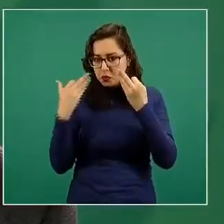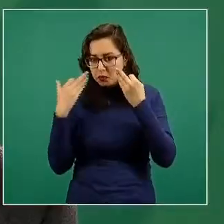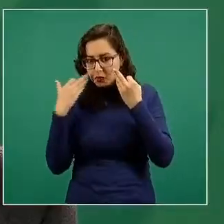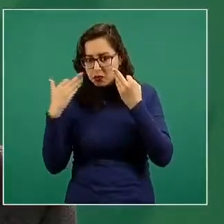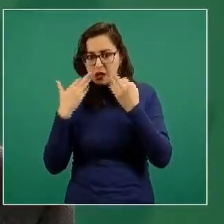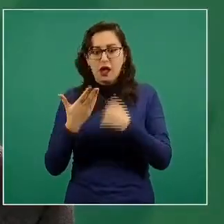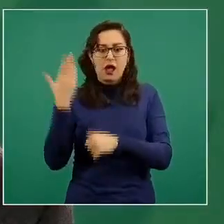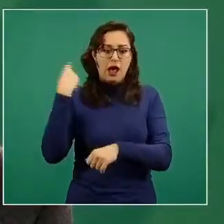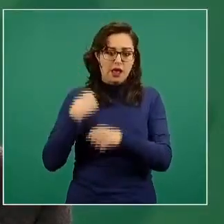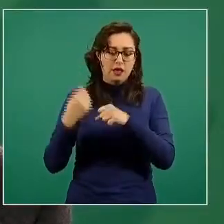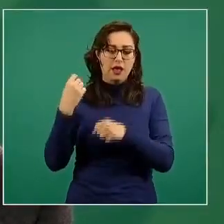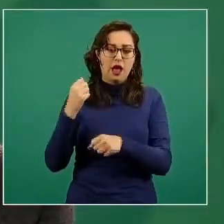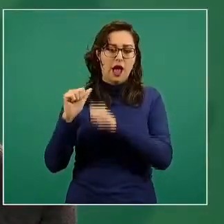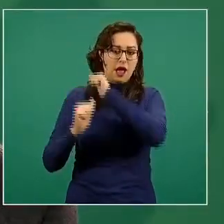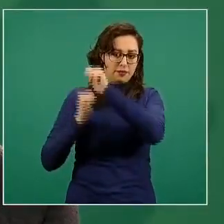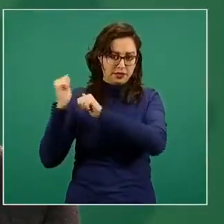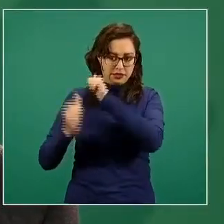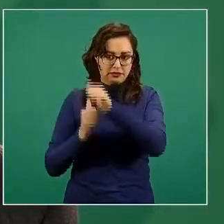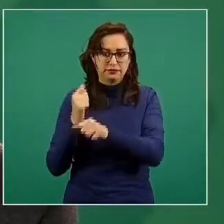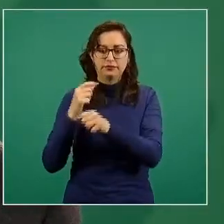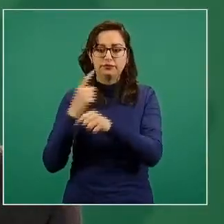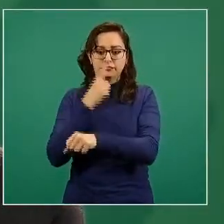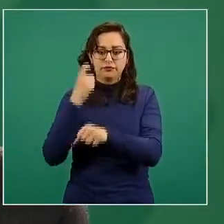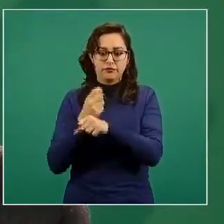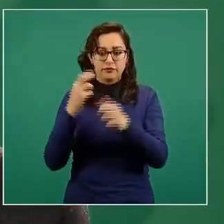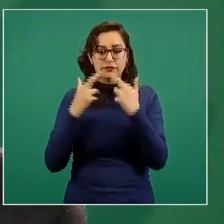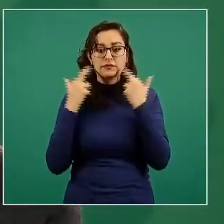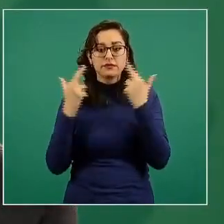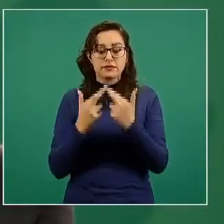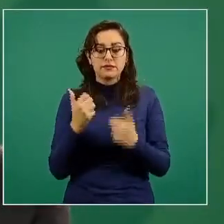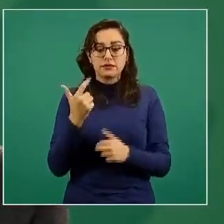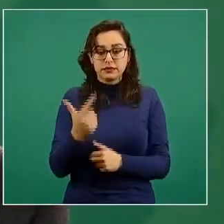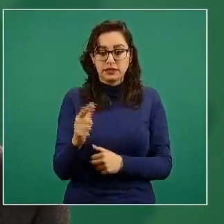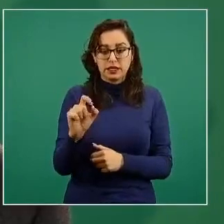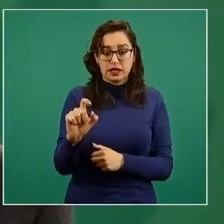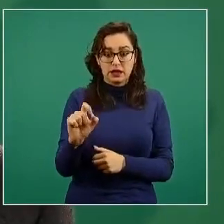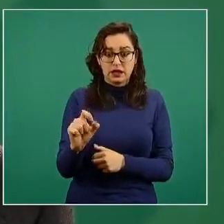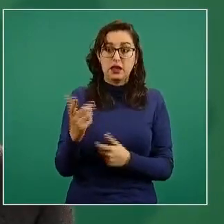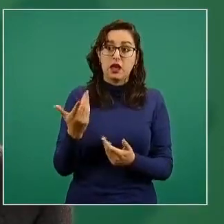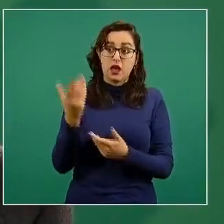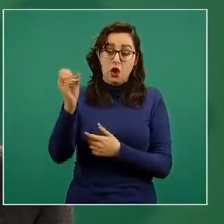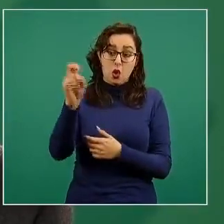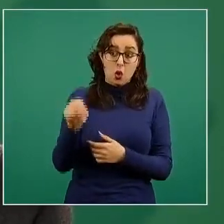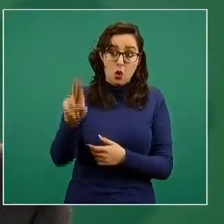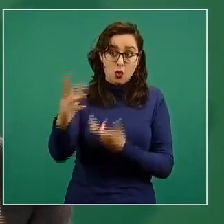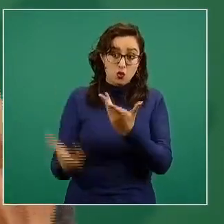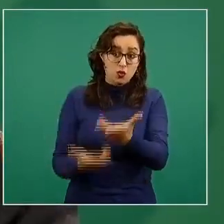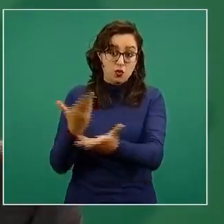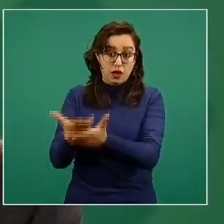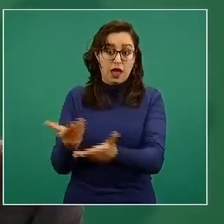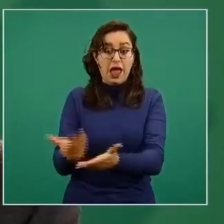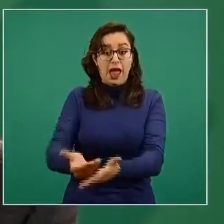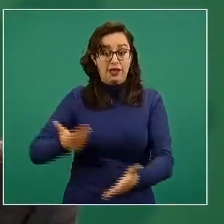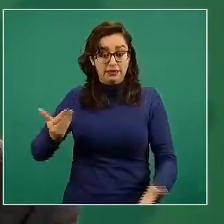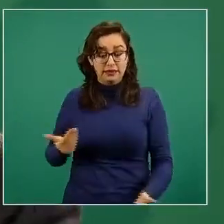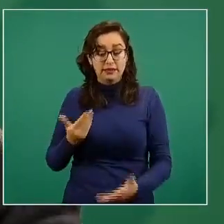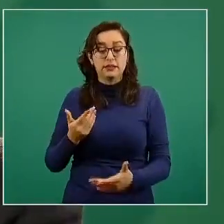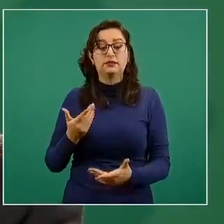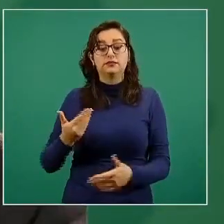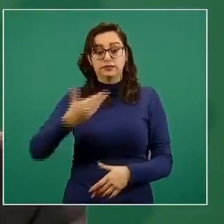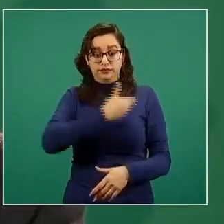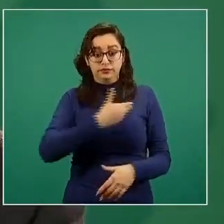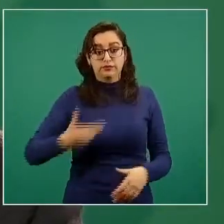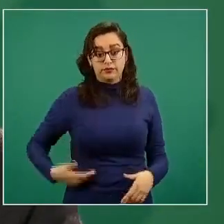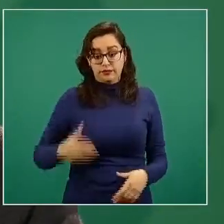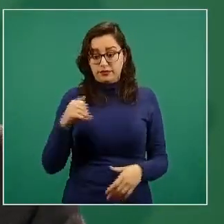primera reunión del G20 en abril precisamente, antes de que se presentara la resolución a Naciones Unidas. La primera vez que lo dijo fue en